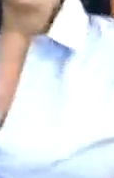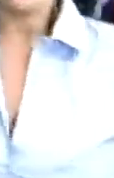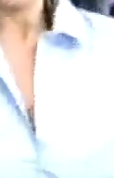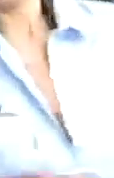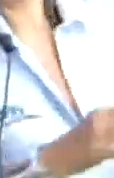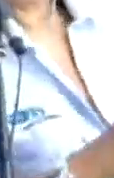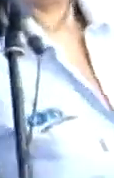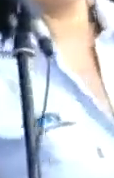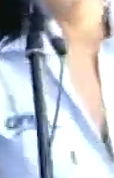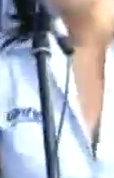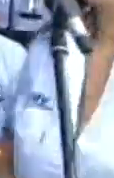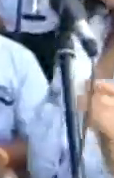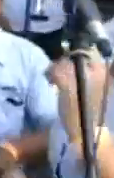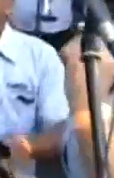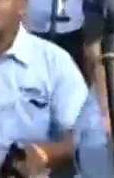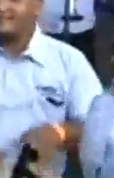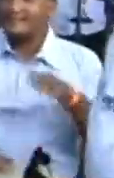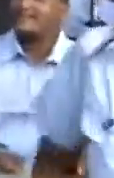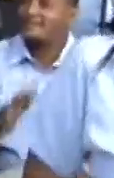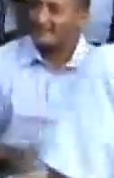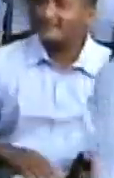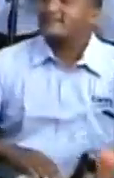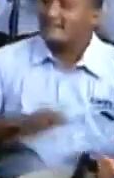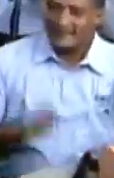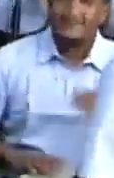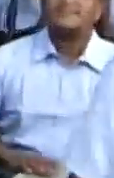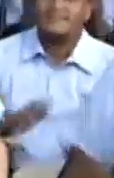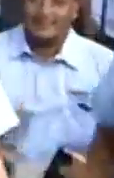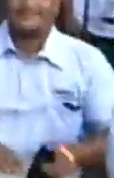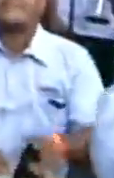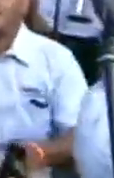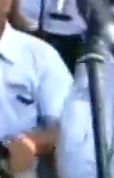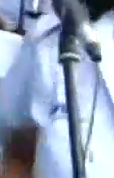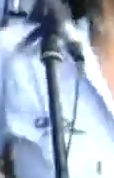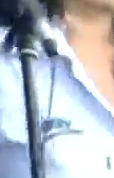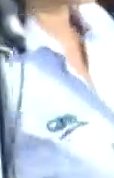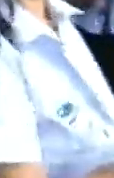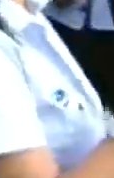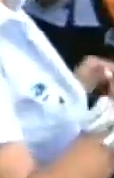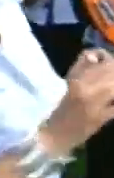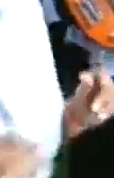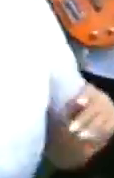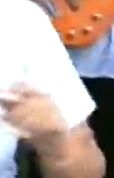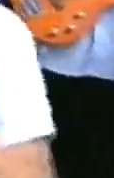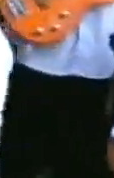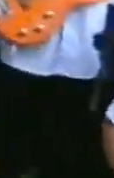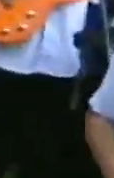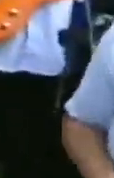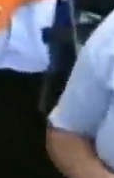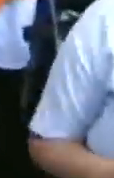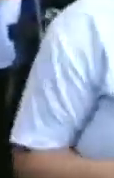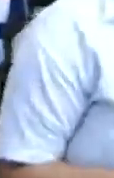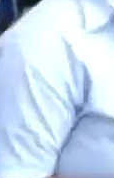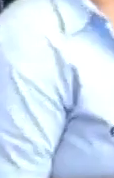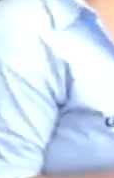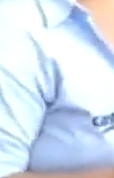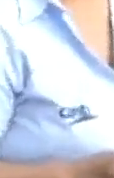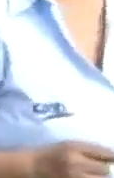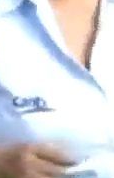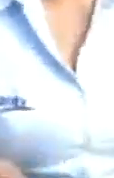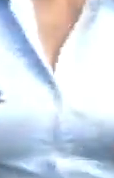ballet. Yo quiero ser como Ariel. Yo quiero ser como él, escribe, canta, diseña y hasta